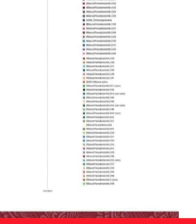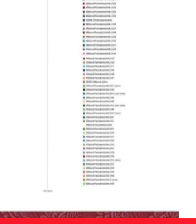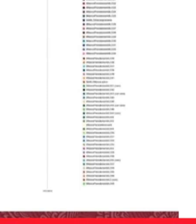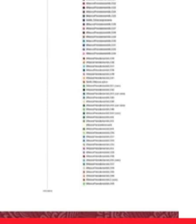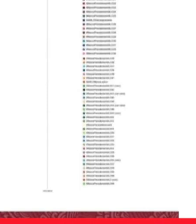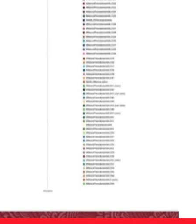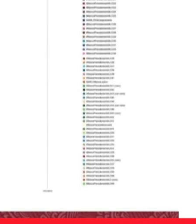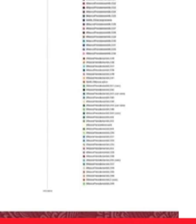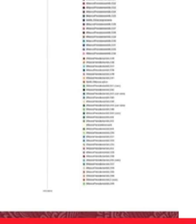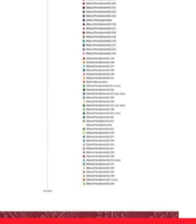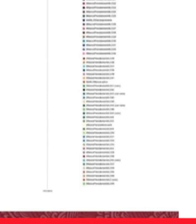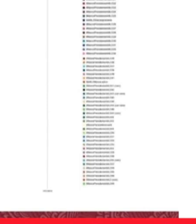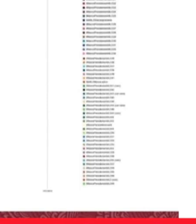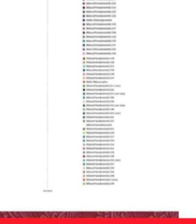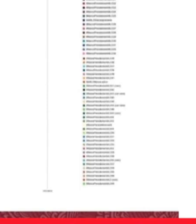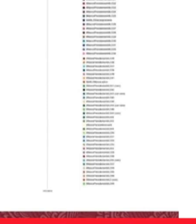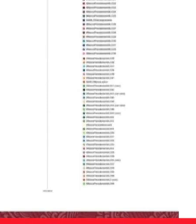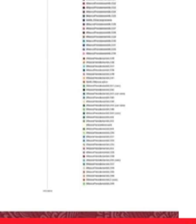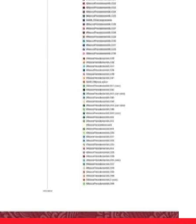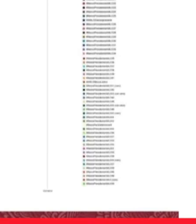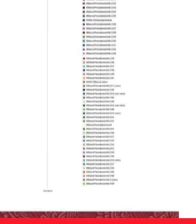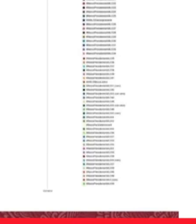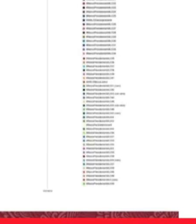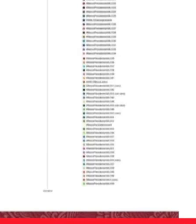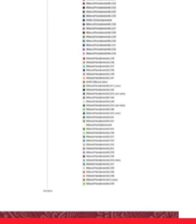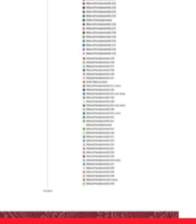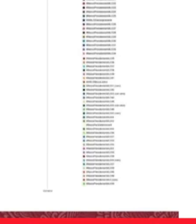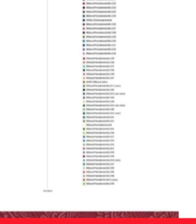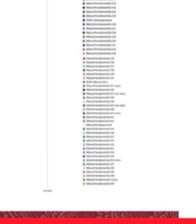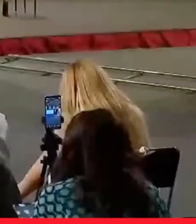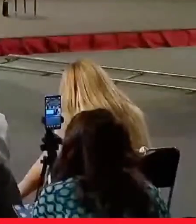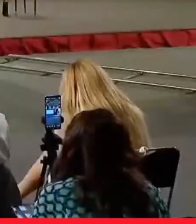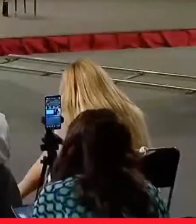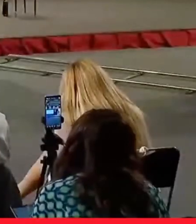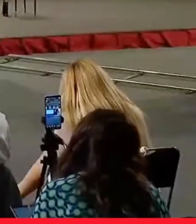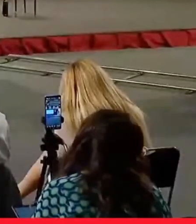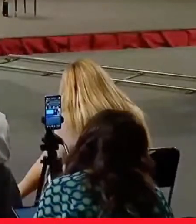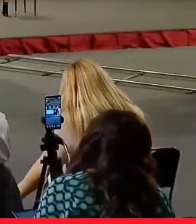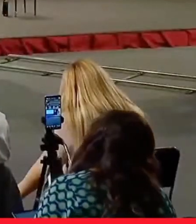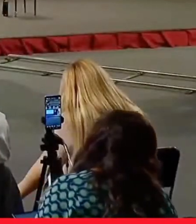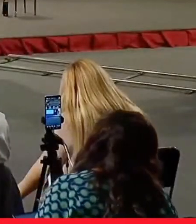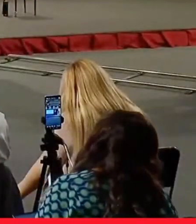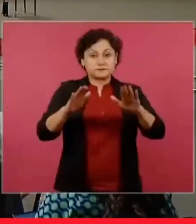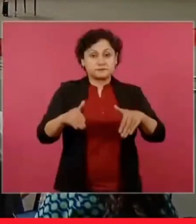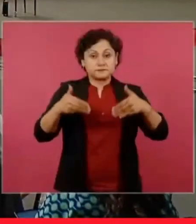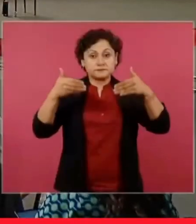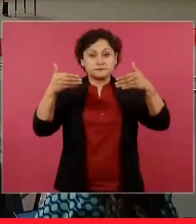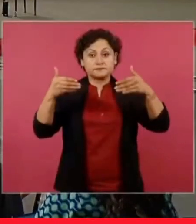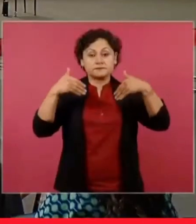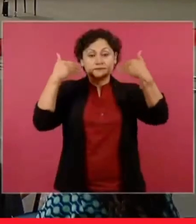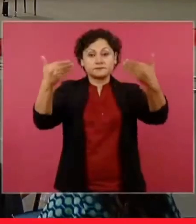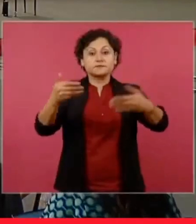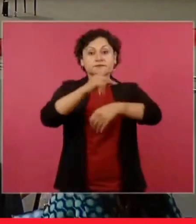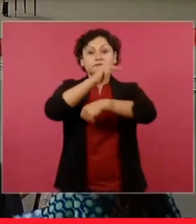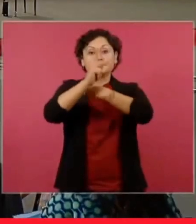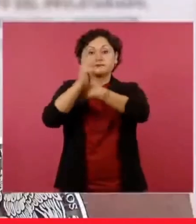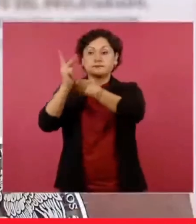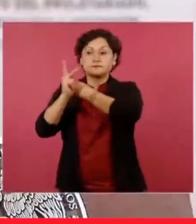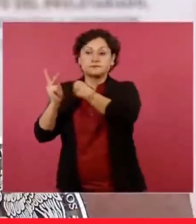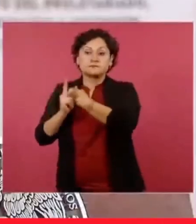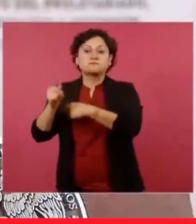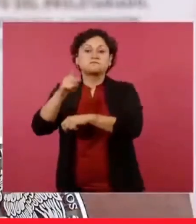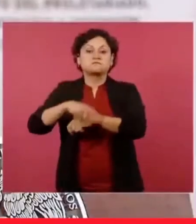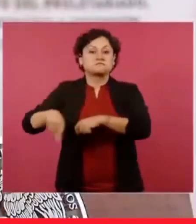instrucción. Y más de la mitad son del extranjero, sobre todo de Argentina, Colombia, España y Estados Unidos. Recordemos